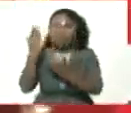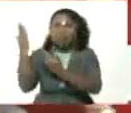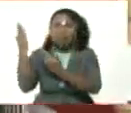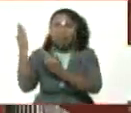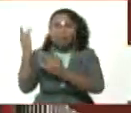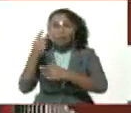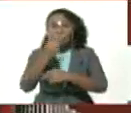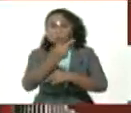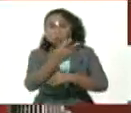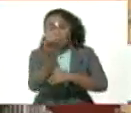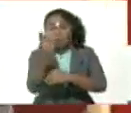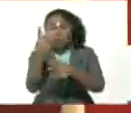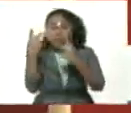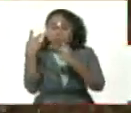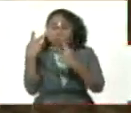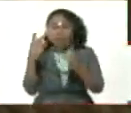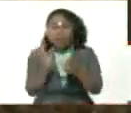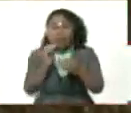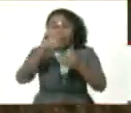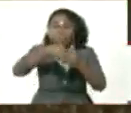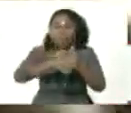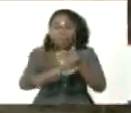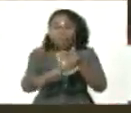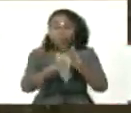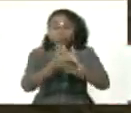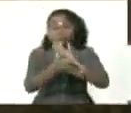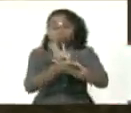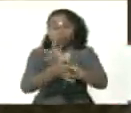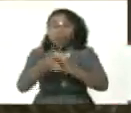tenemos 10 silos de almacenaje.